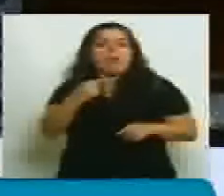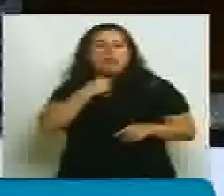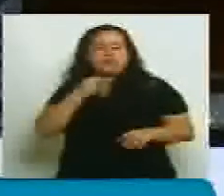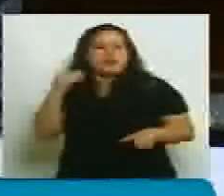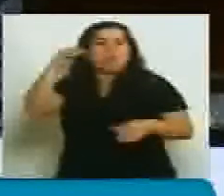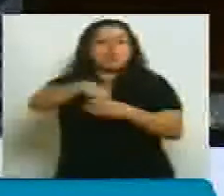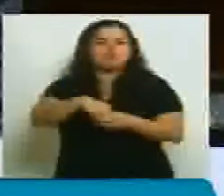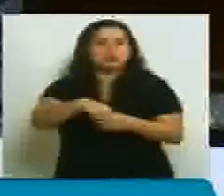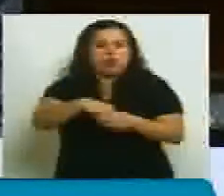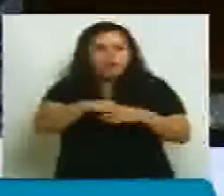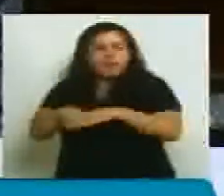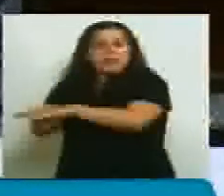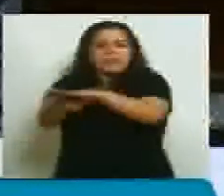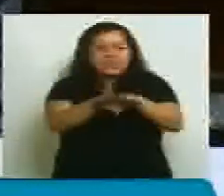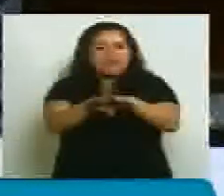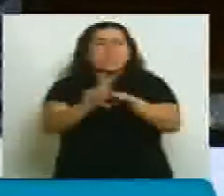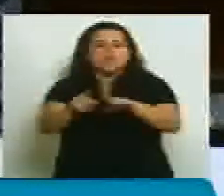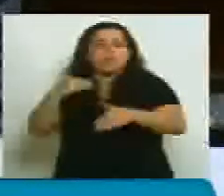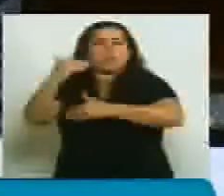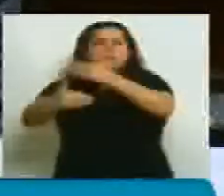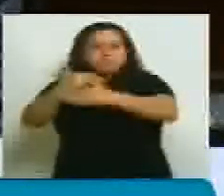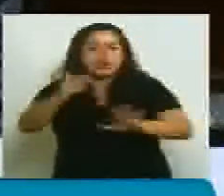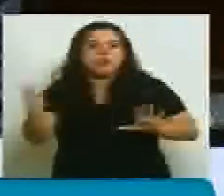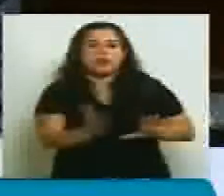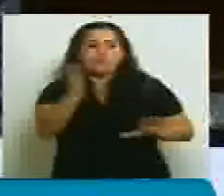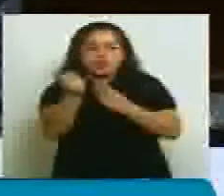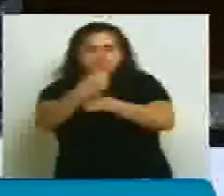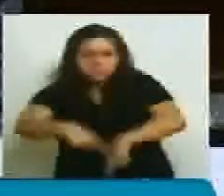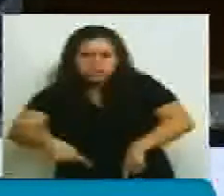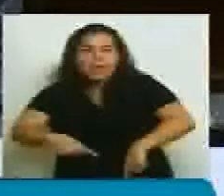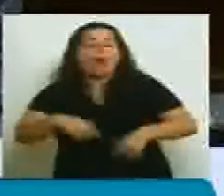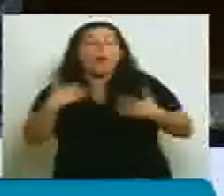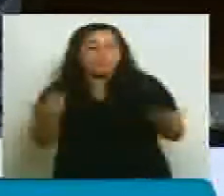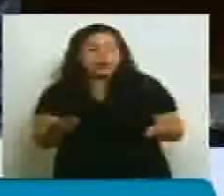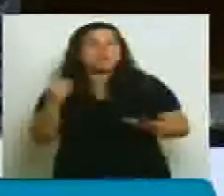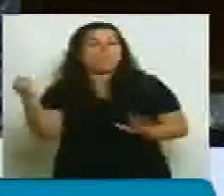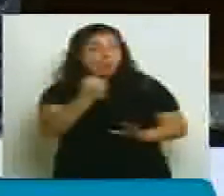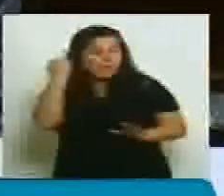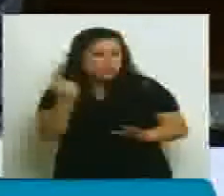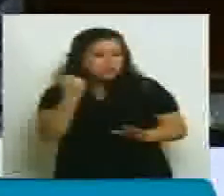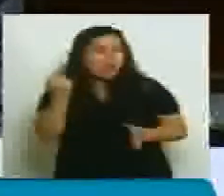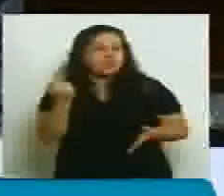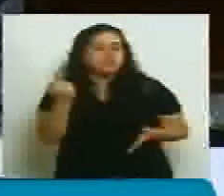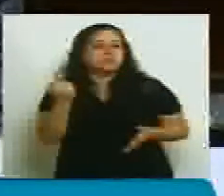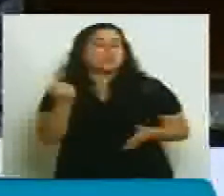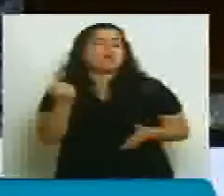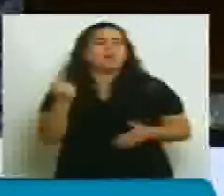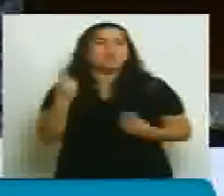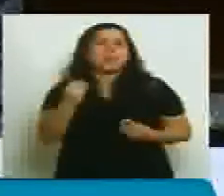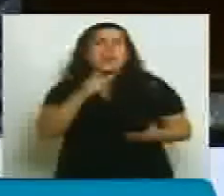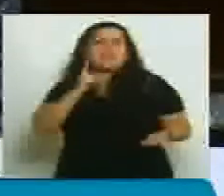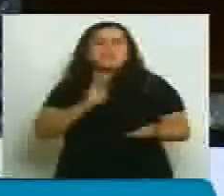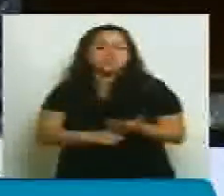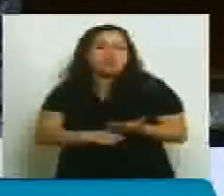inclusión, equidad y desarrollo de la matriz productiva. Por eso es muy importante las